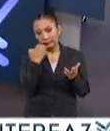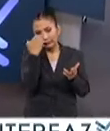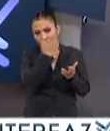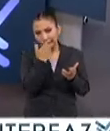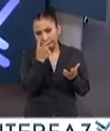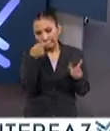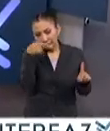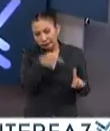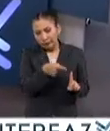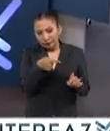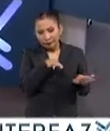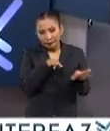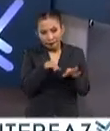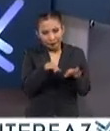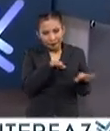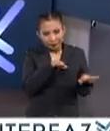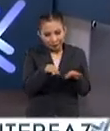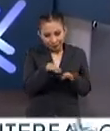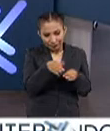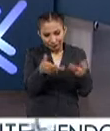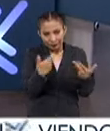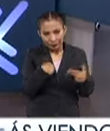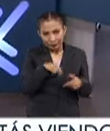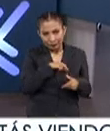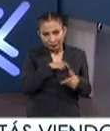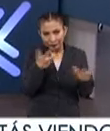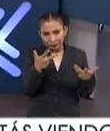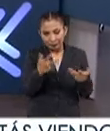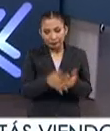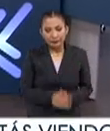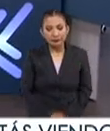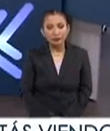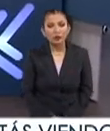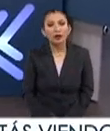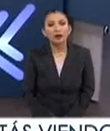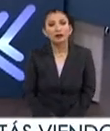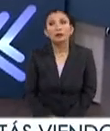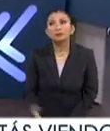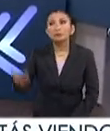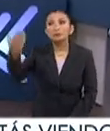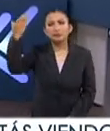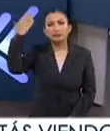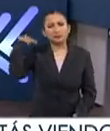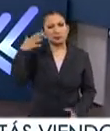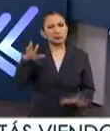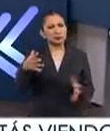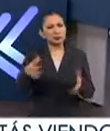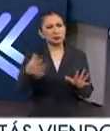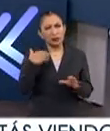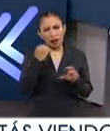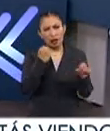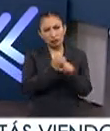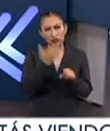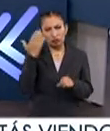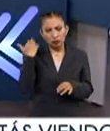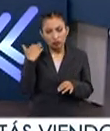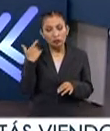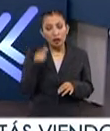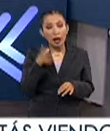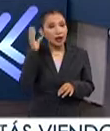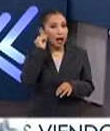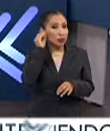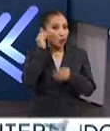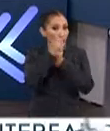el punto en el que nos encontramos. Hace apenas unos años,